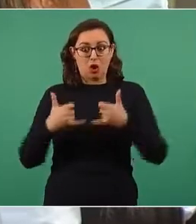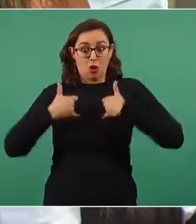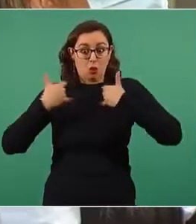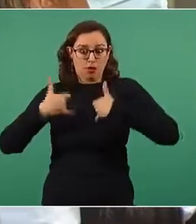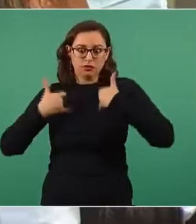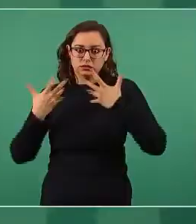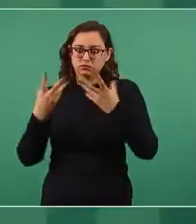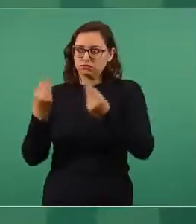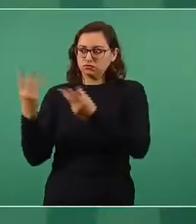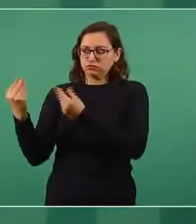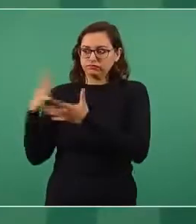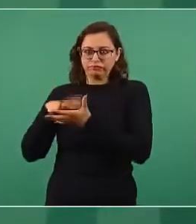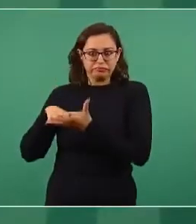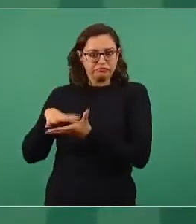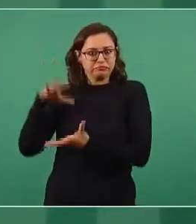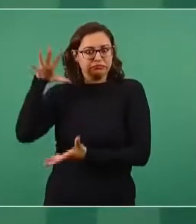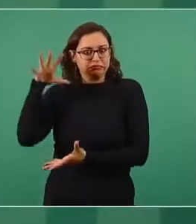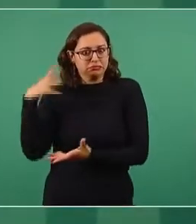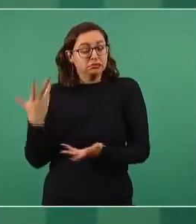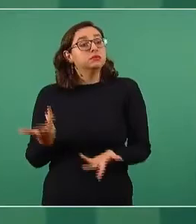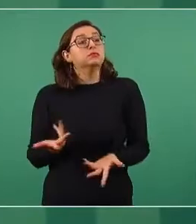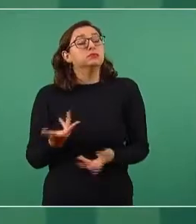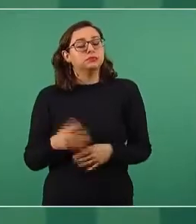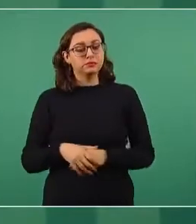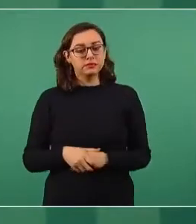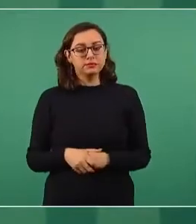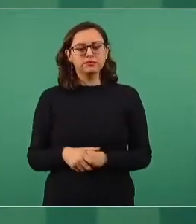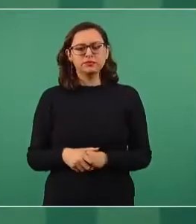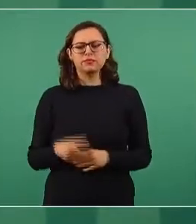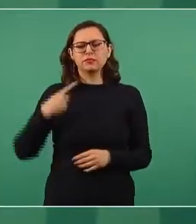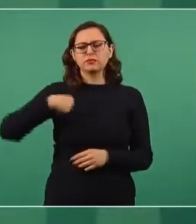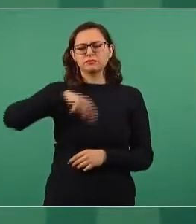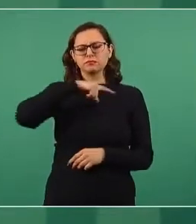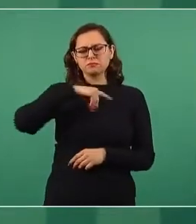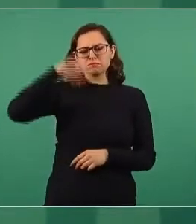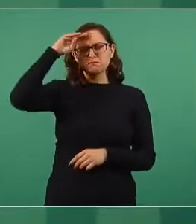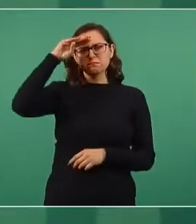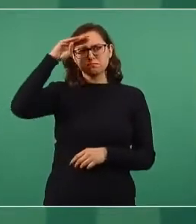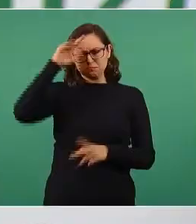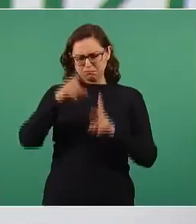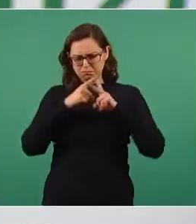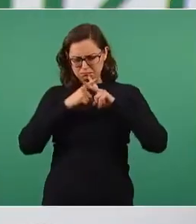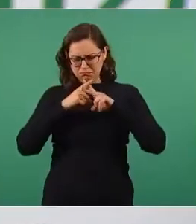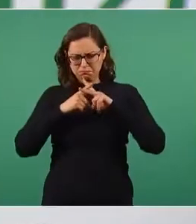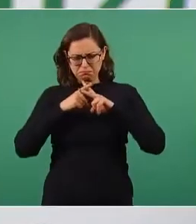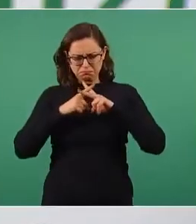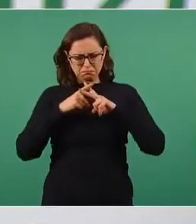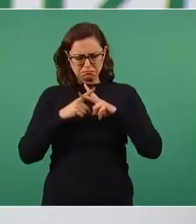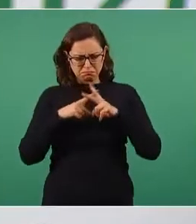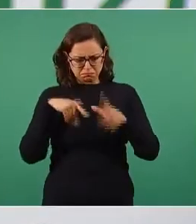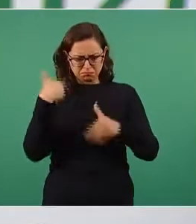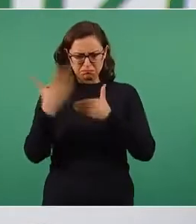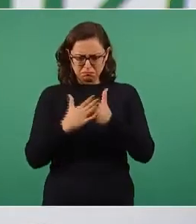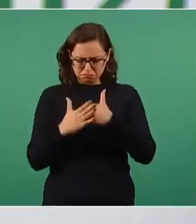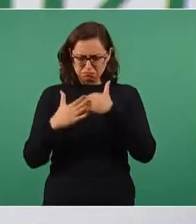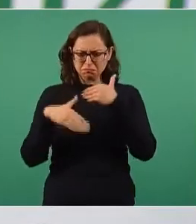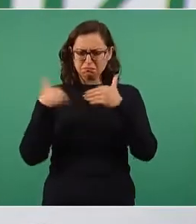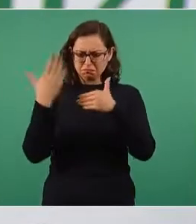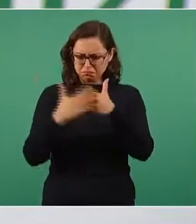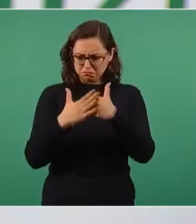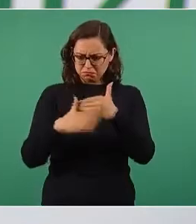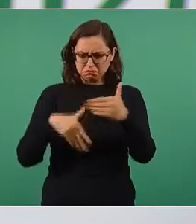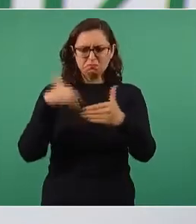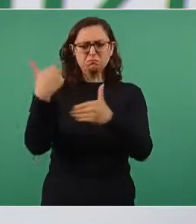jóvenes. Pues con los números que tenemos previstos, sin duda va a tener México las